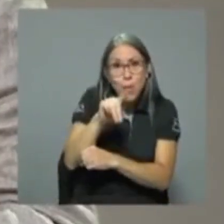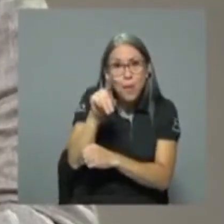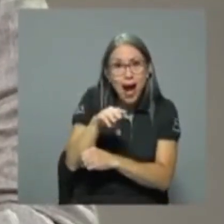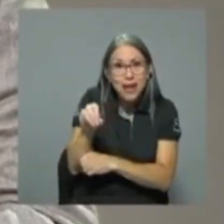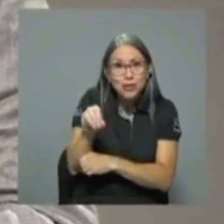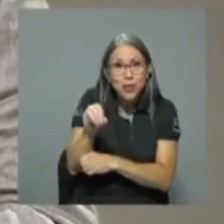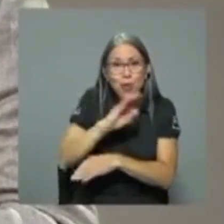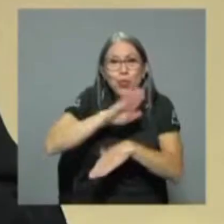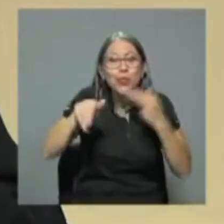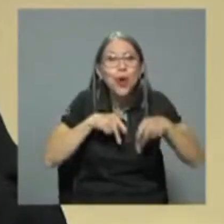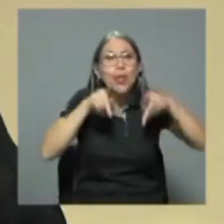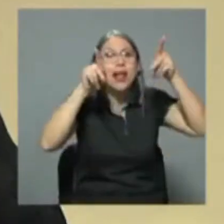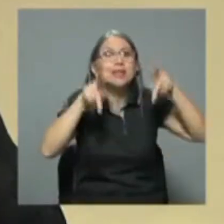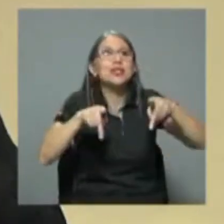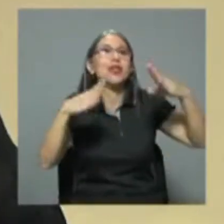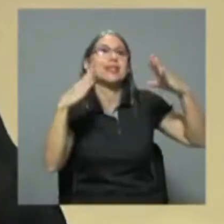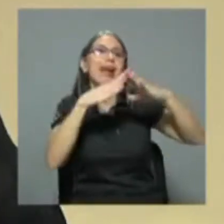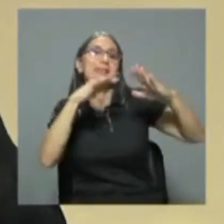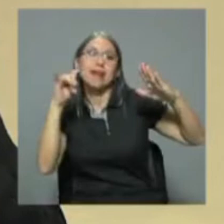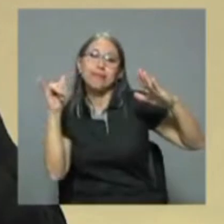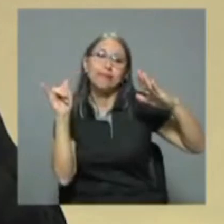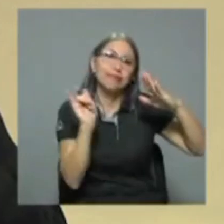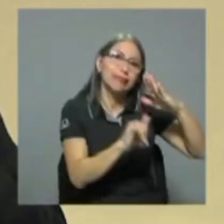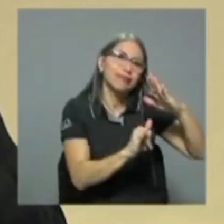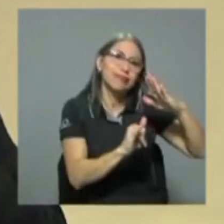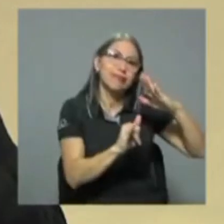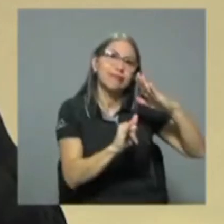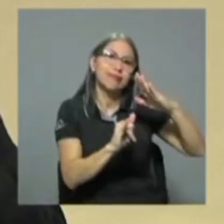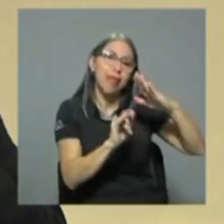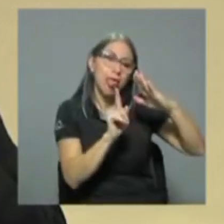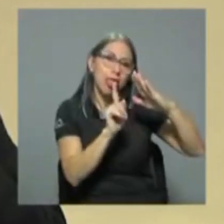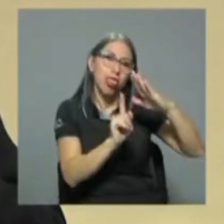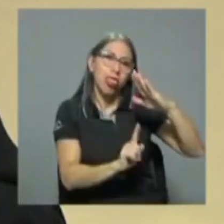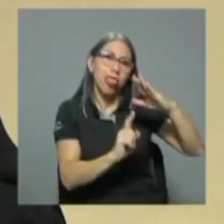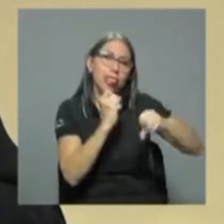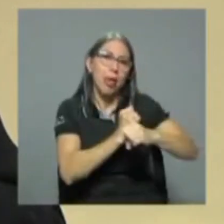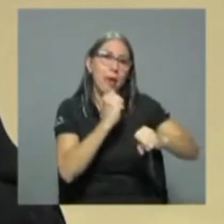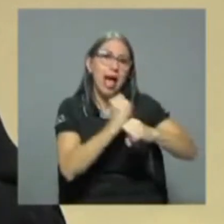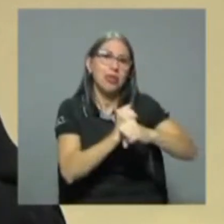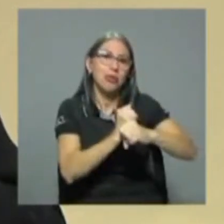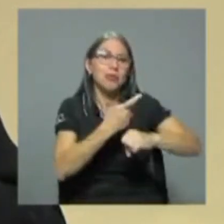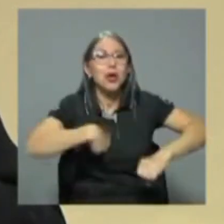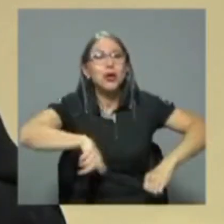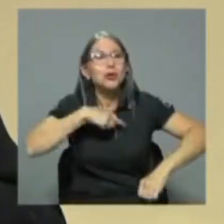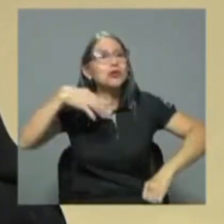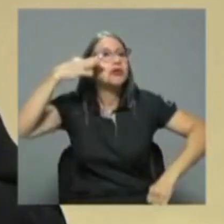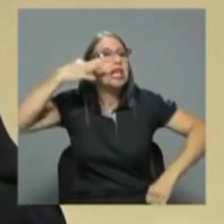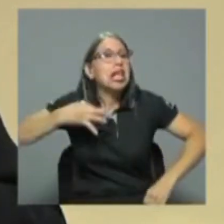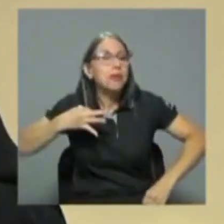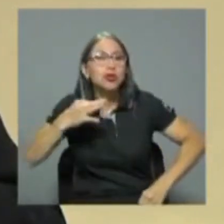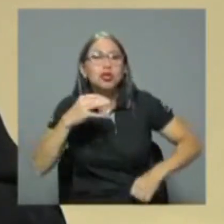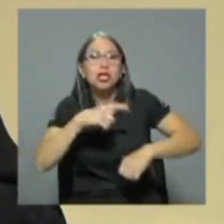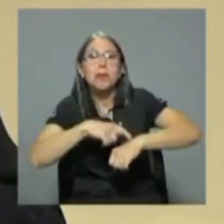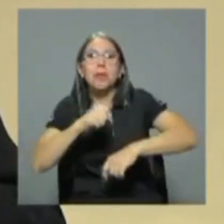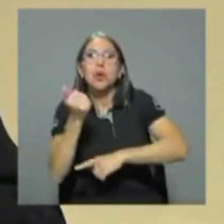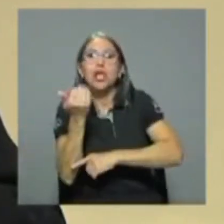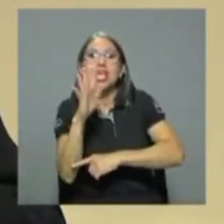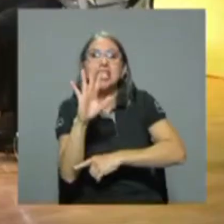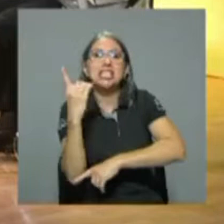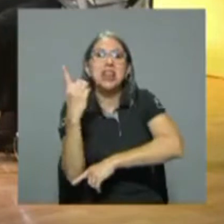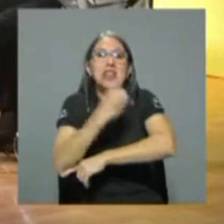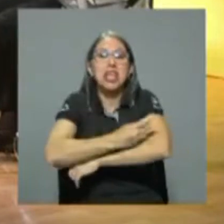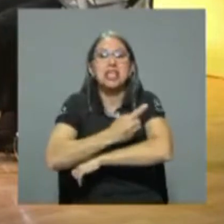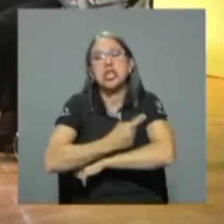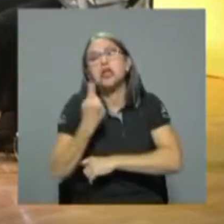casa trabajando. Nos mandaron, según nosotros, por 15 días, nada más, que era el aislamiento para frenar